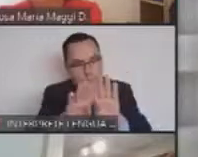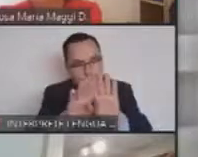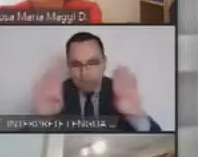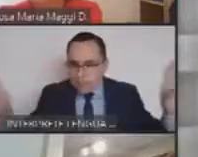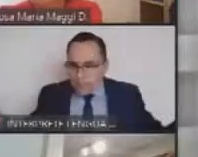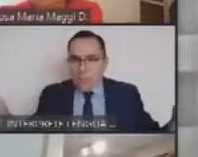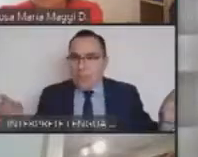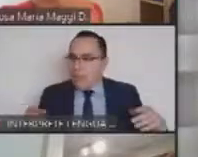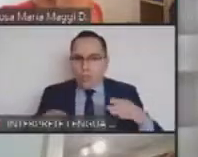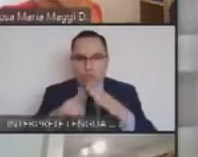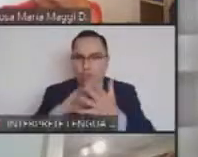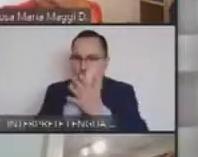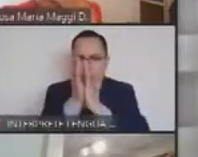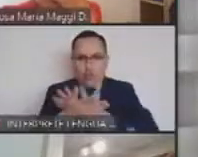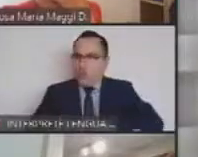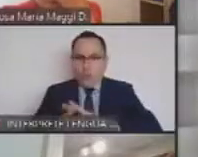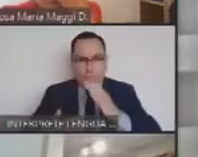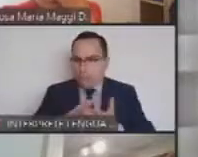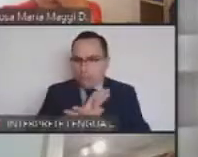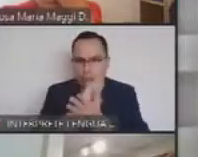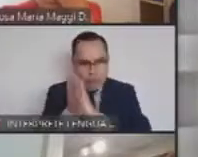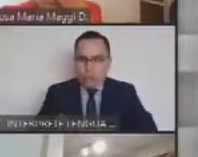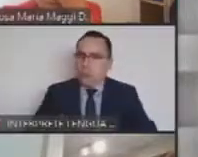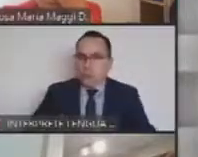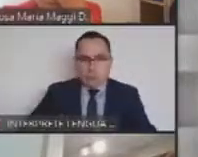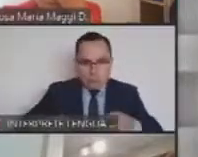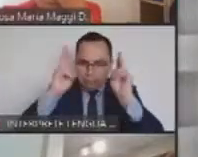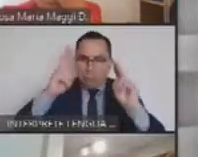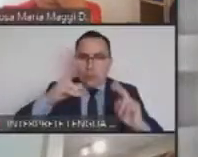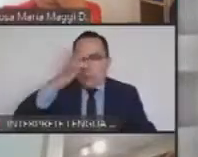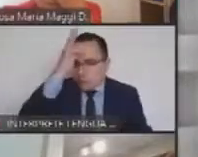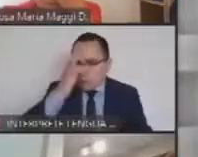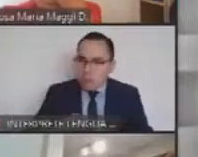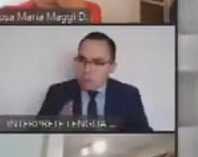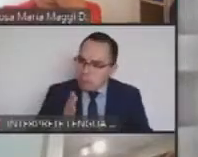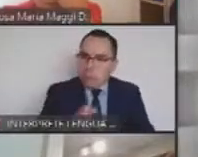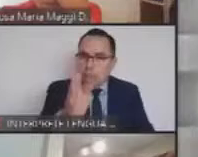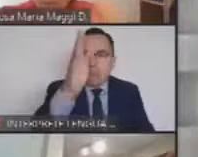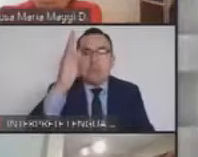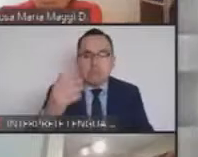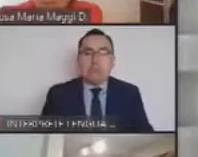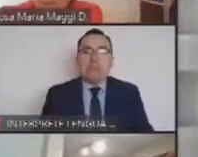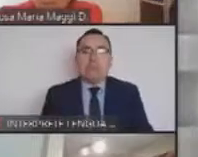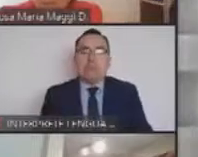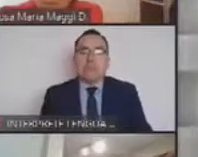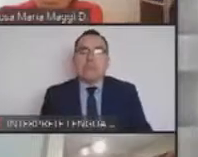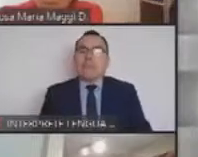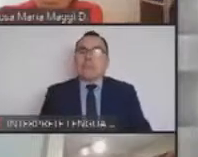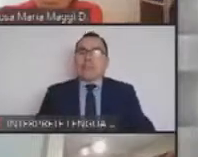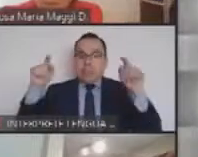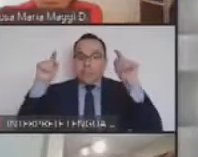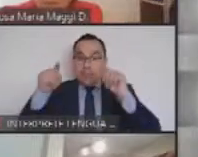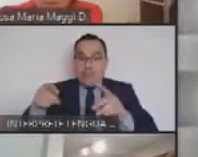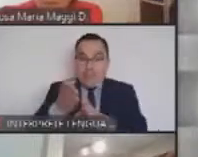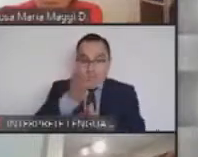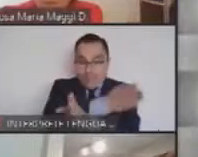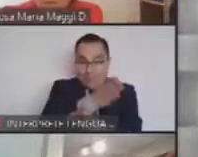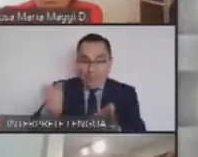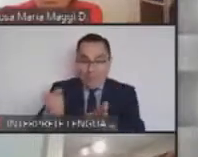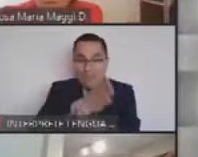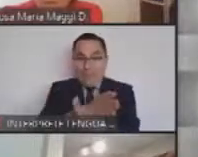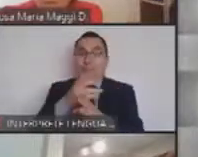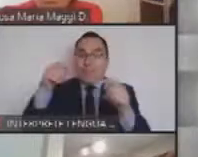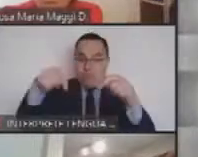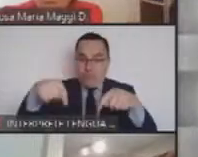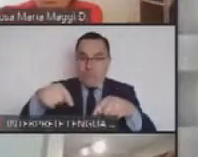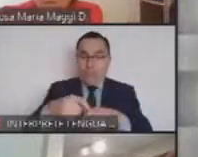que sea funcional lo que estamos hablando a este objetivo. En este contexto que se construye, es que se